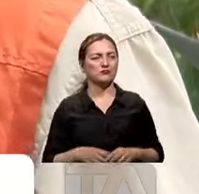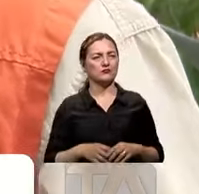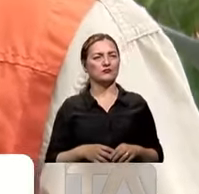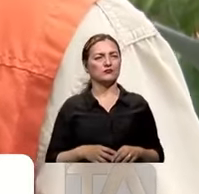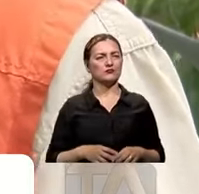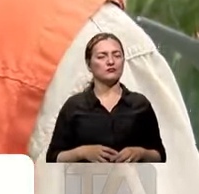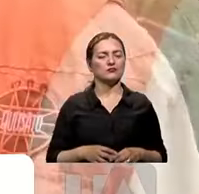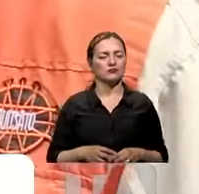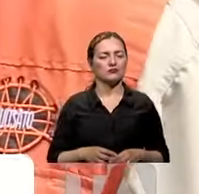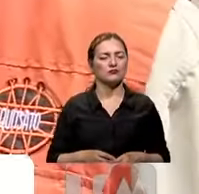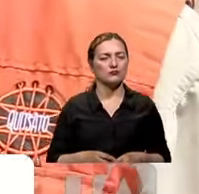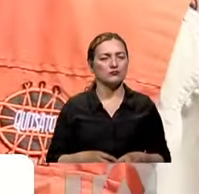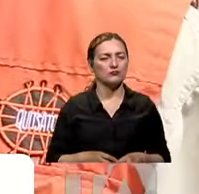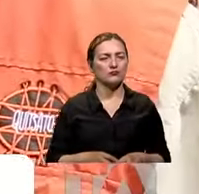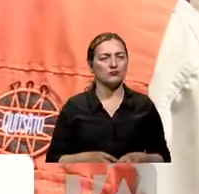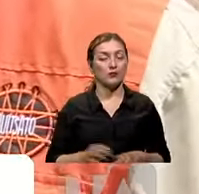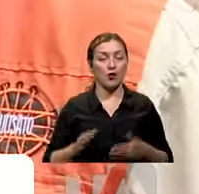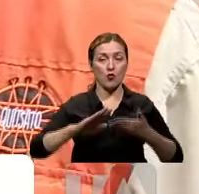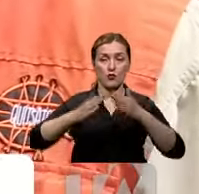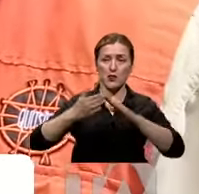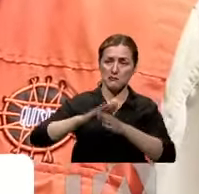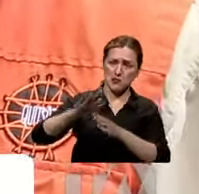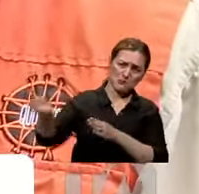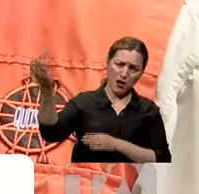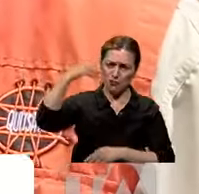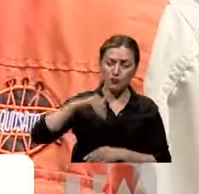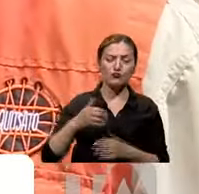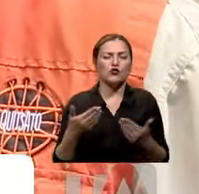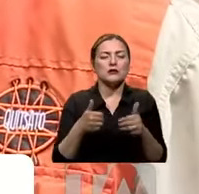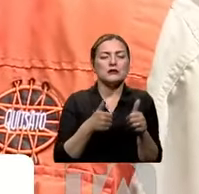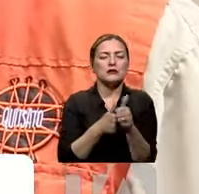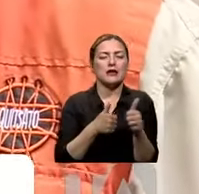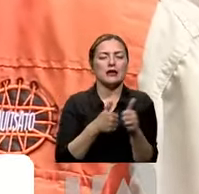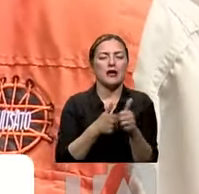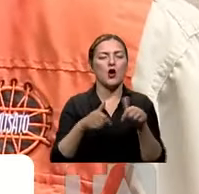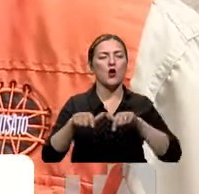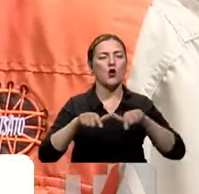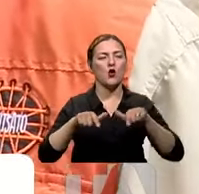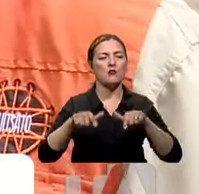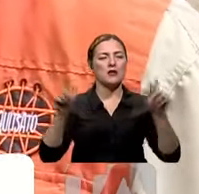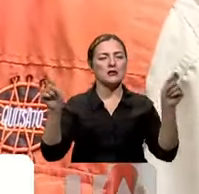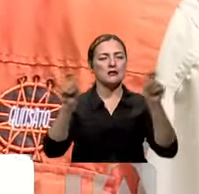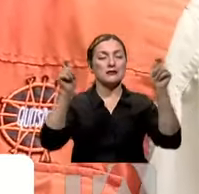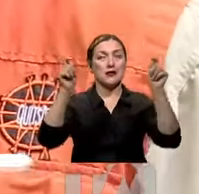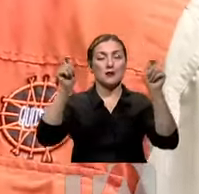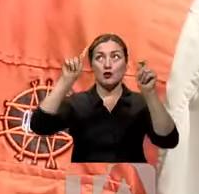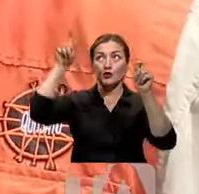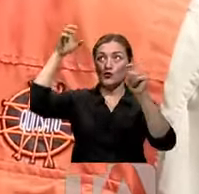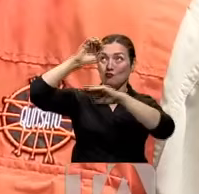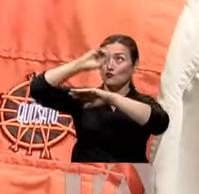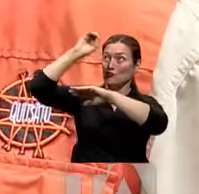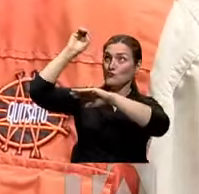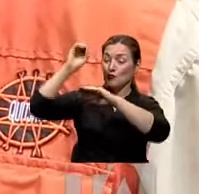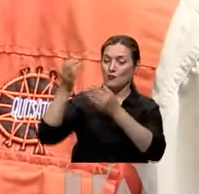Desmetiana, Celsi. Invito a toda la comunidad, estamos cerca del equinoccio, vamos a tener aquí celebraciones, vamos a compartir